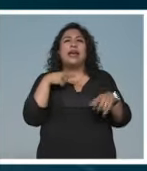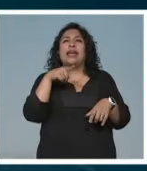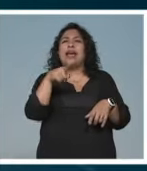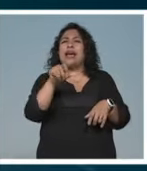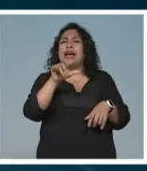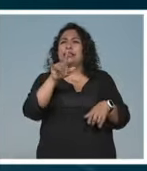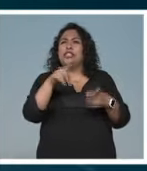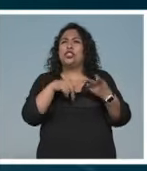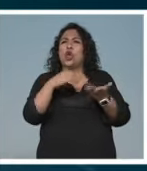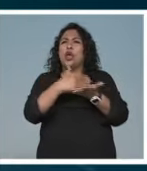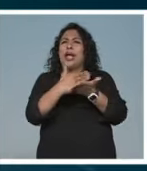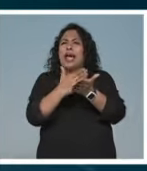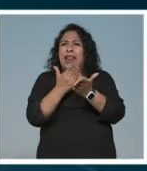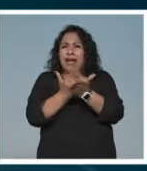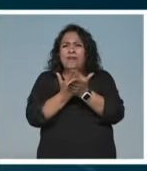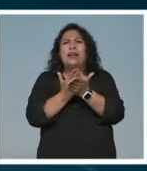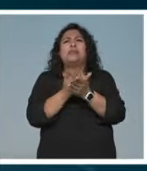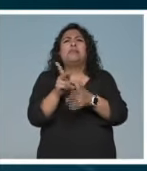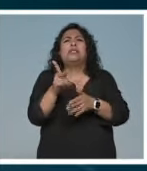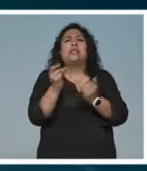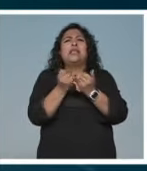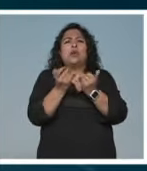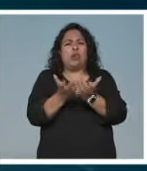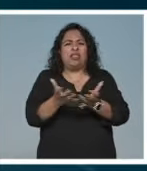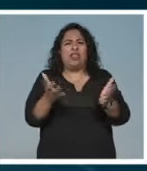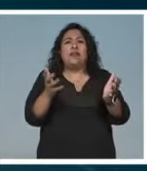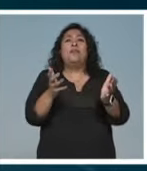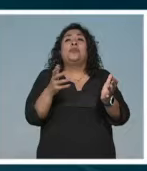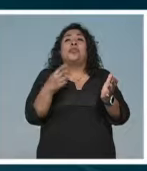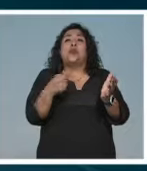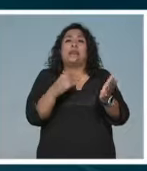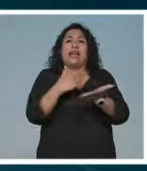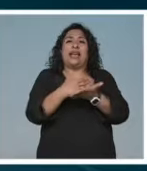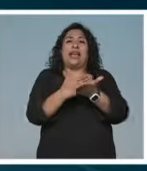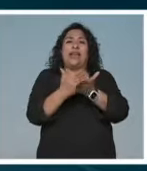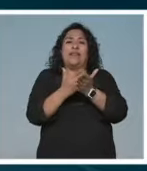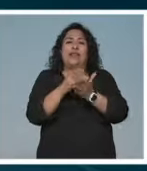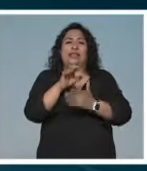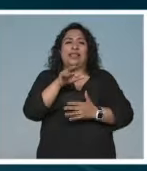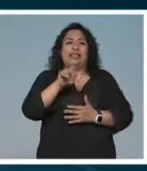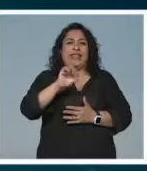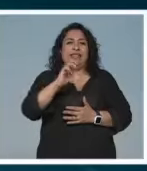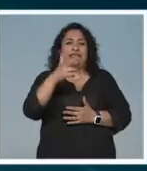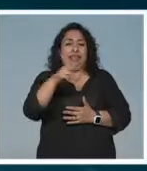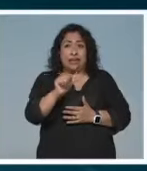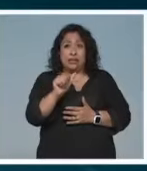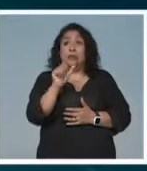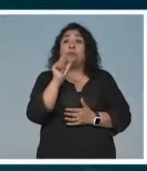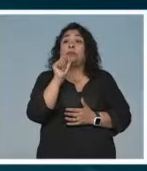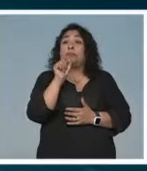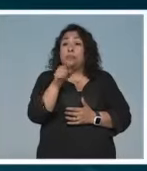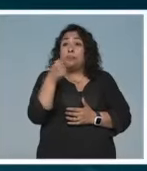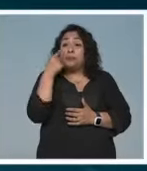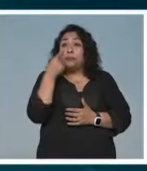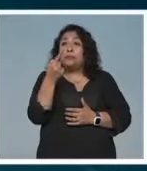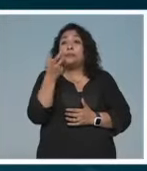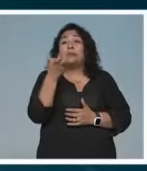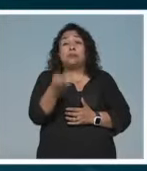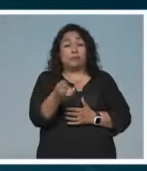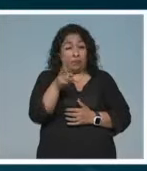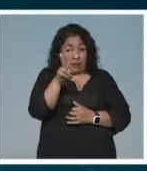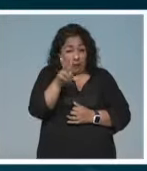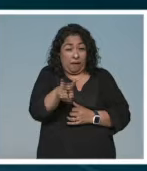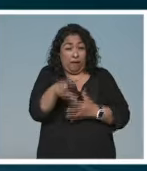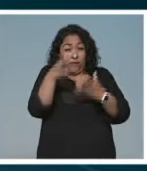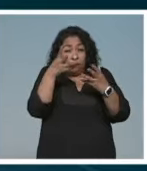y la calabaza, como simula una olla achatada, se llamará calabaza en tacha. Y no deja de resaltar que esa fue la